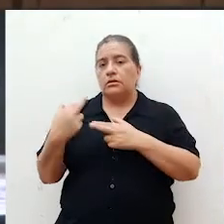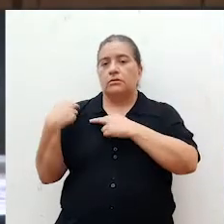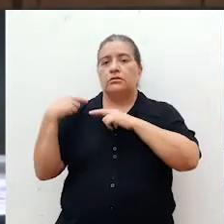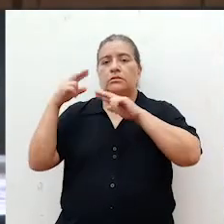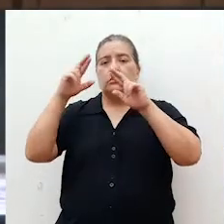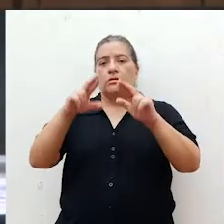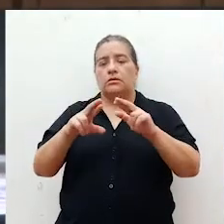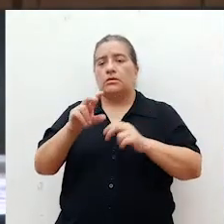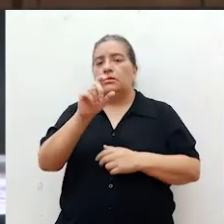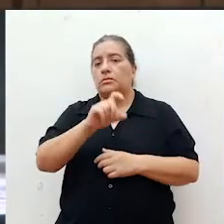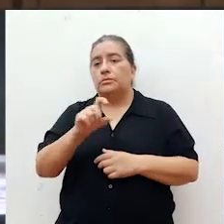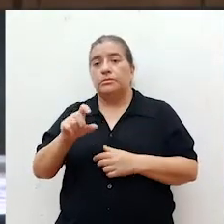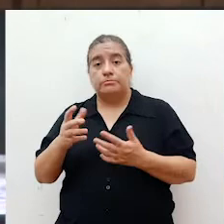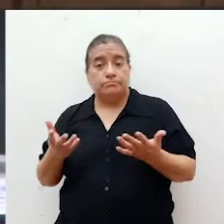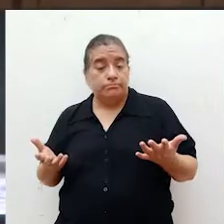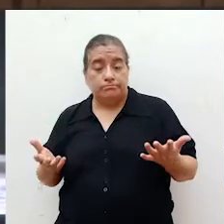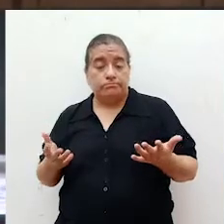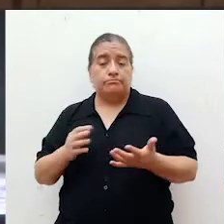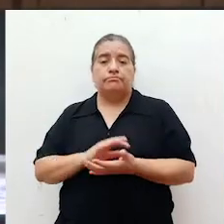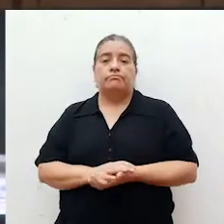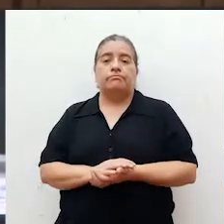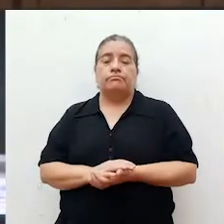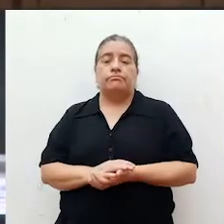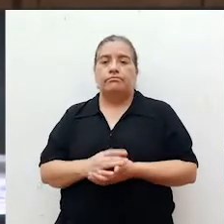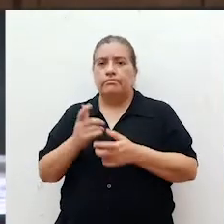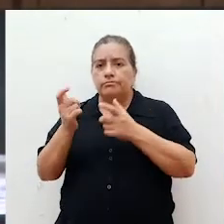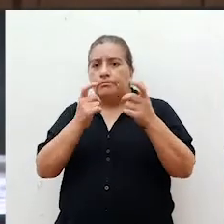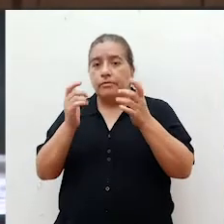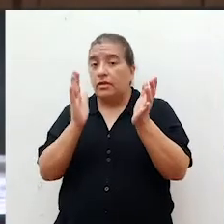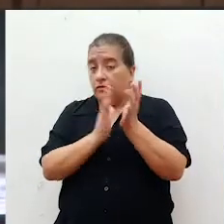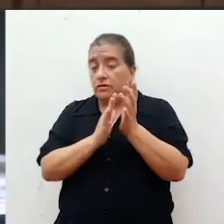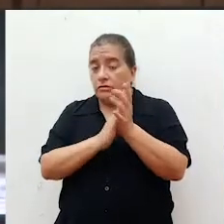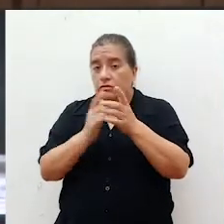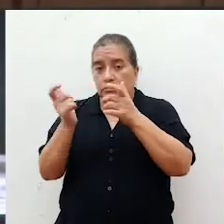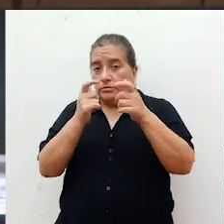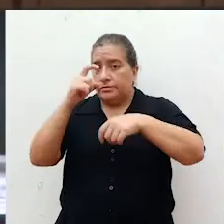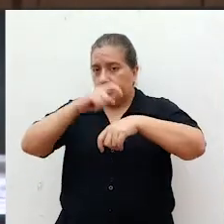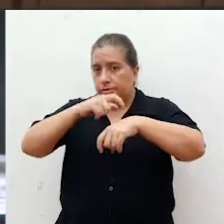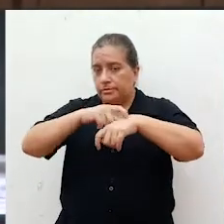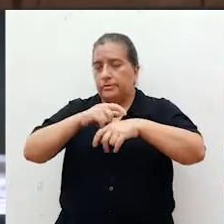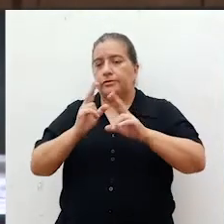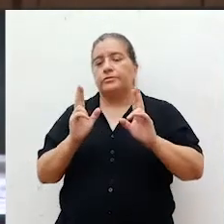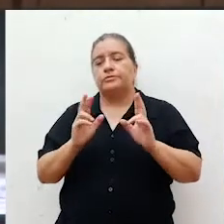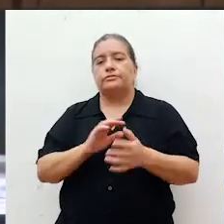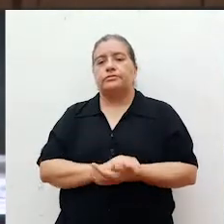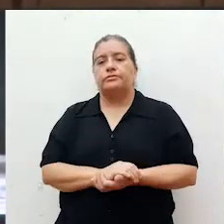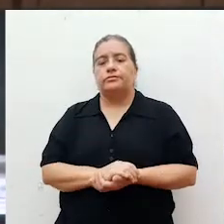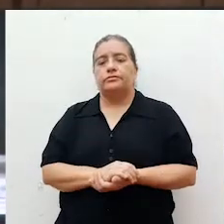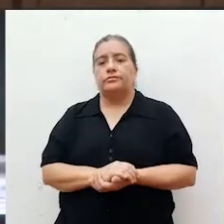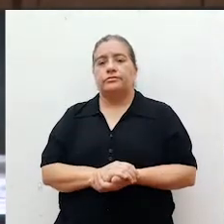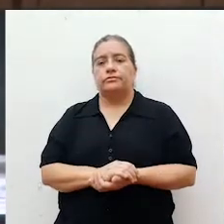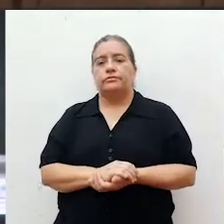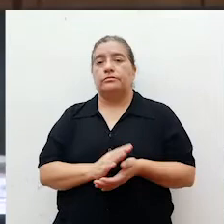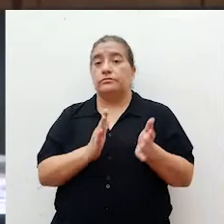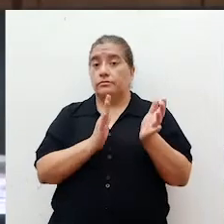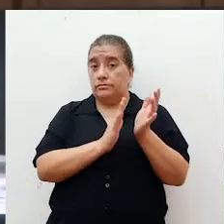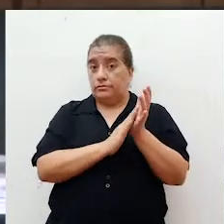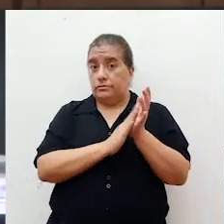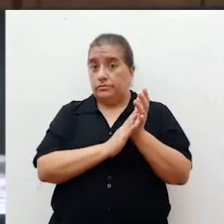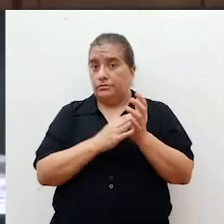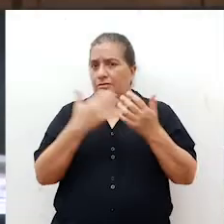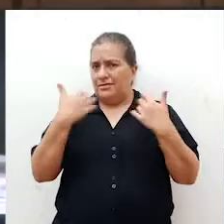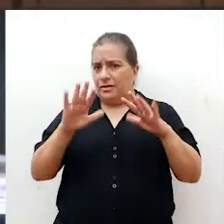estableciendo una posición respecto del uso de la fuerza y el derecho de la protesta, y también